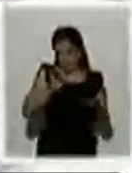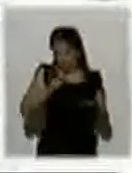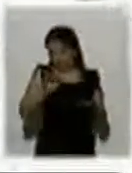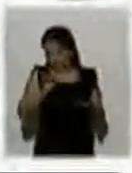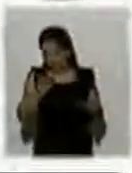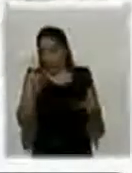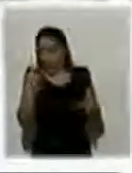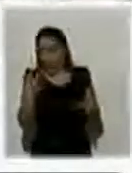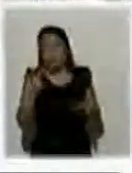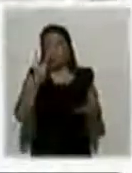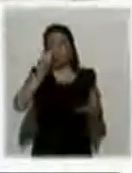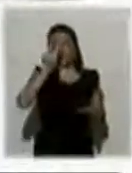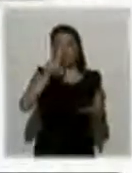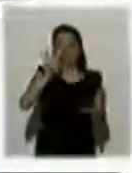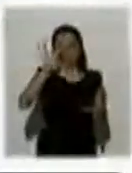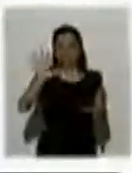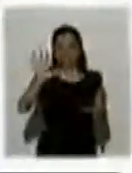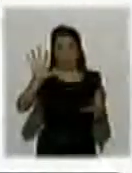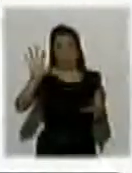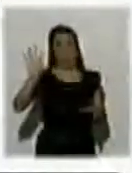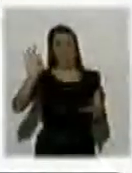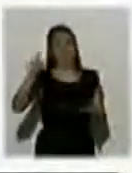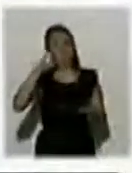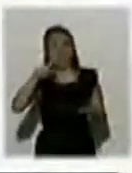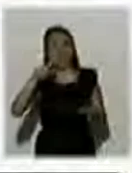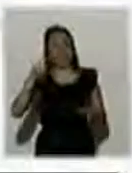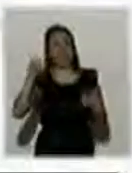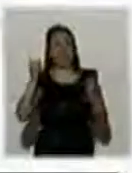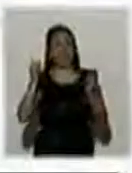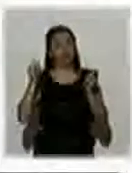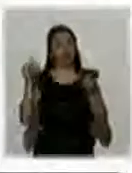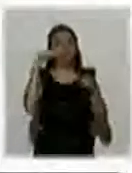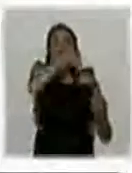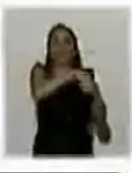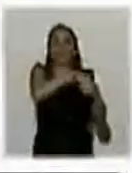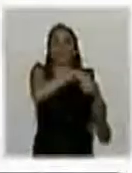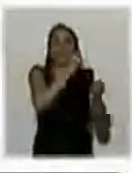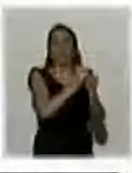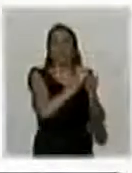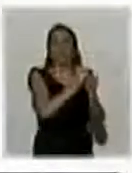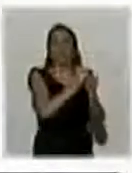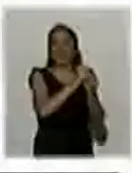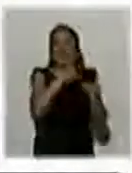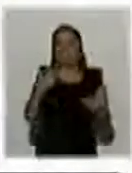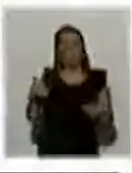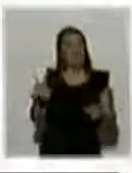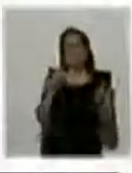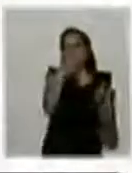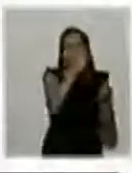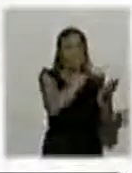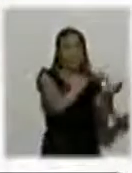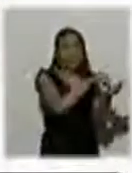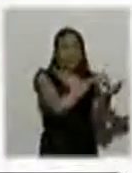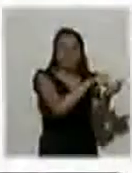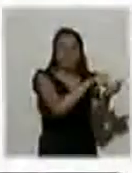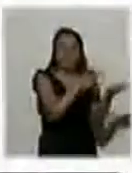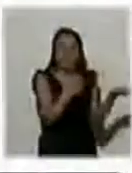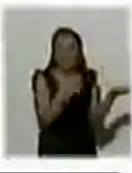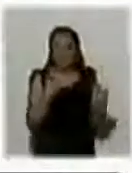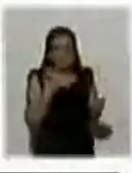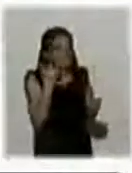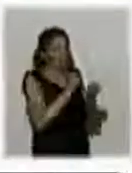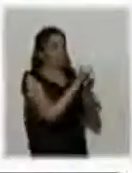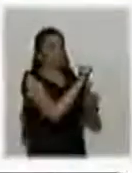laboral. Desgraciadamente, en la Argentina no hay 250.000 puestos de trabajo nuevos todos los años. Esta